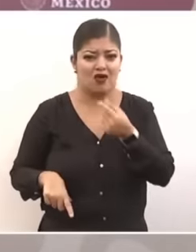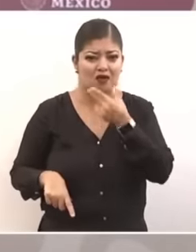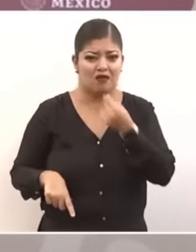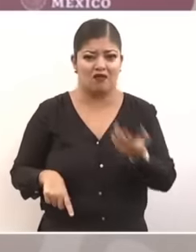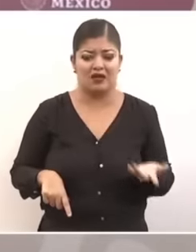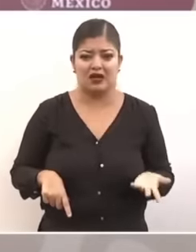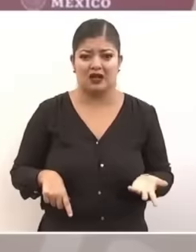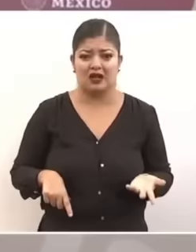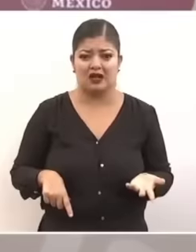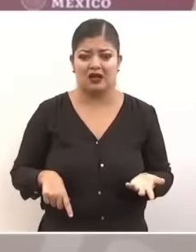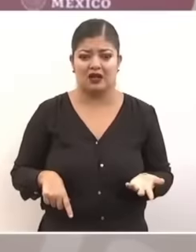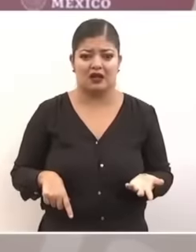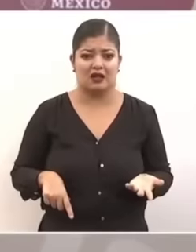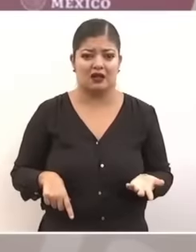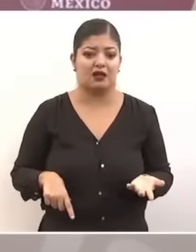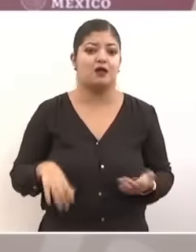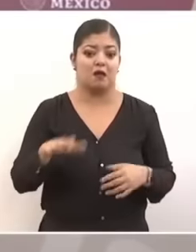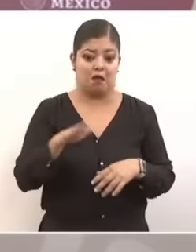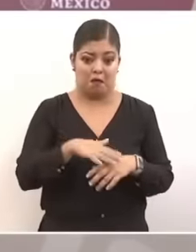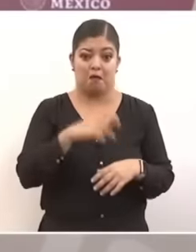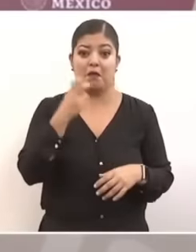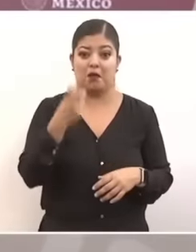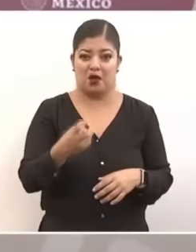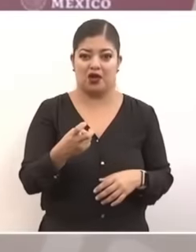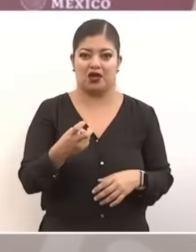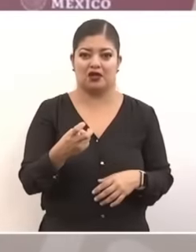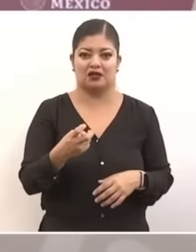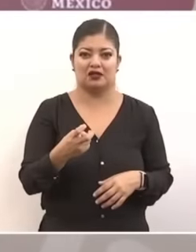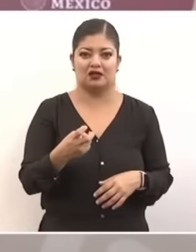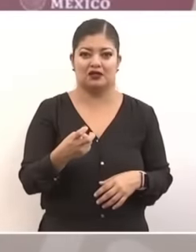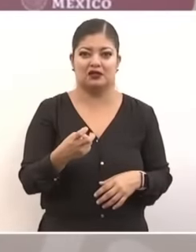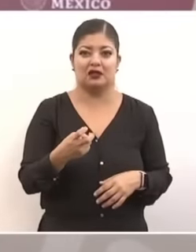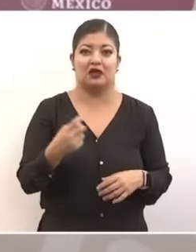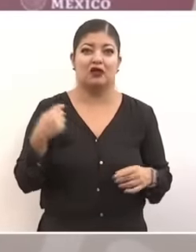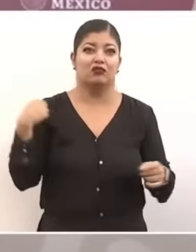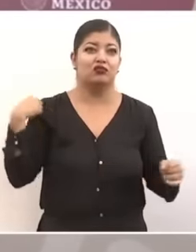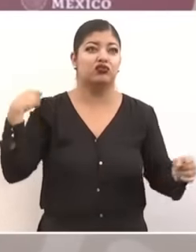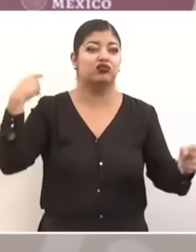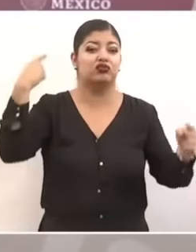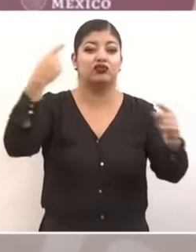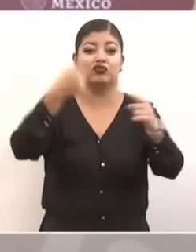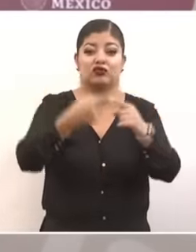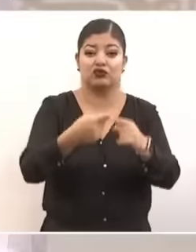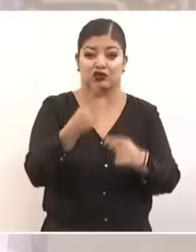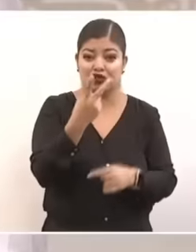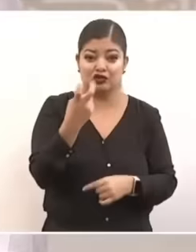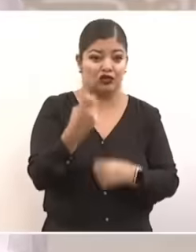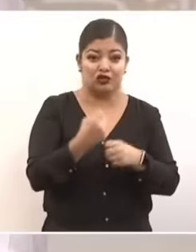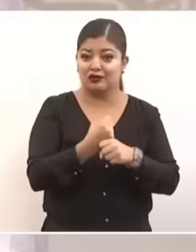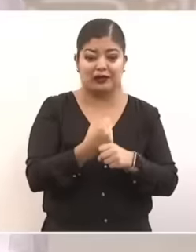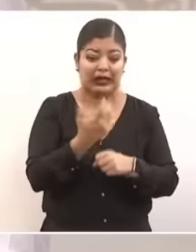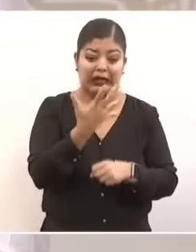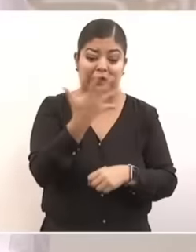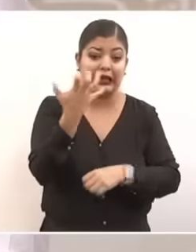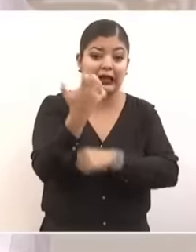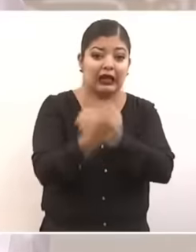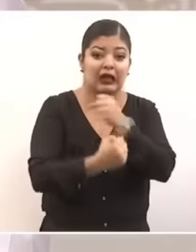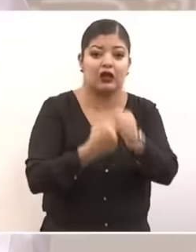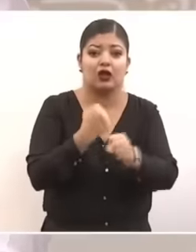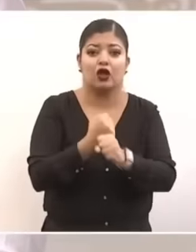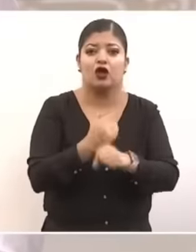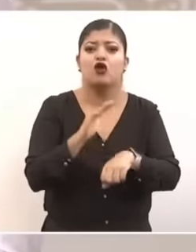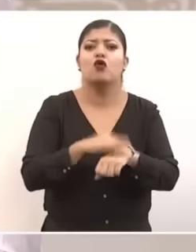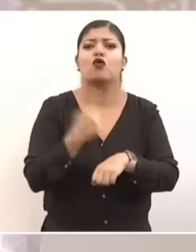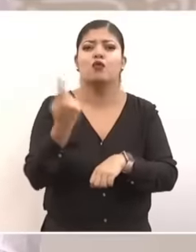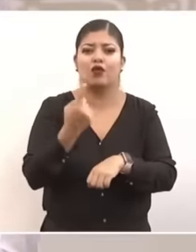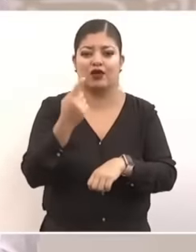tiempo. Por lo menos son 500 años. Porque cuando llegaron